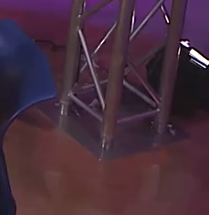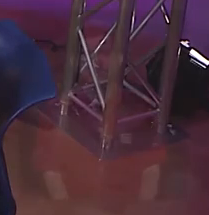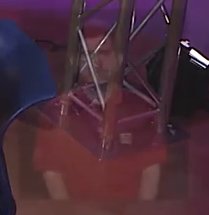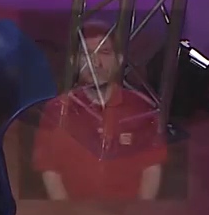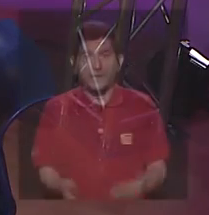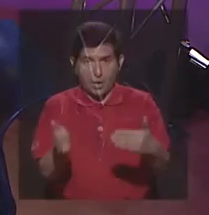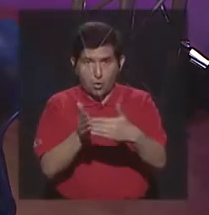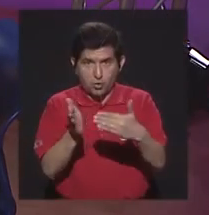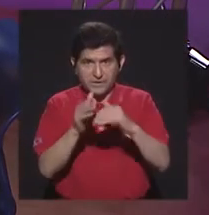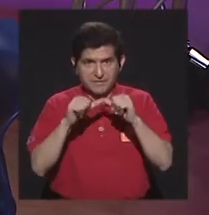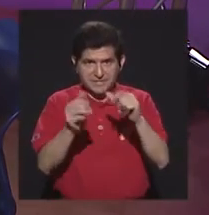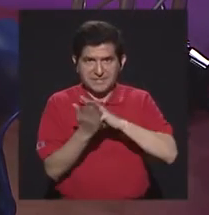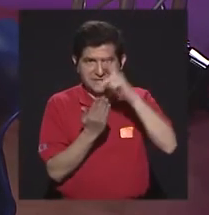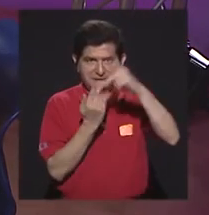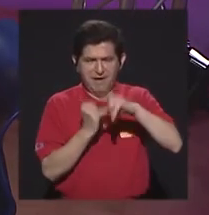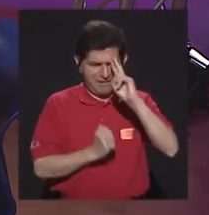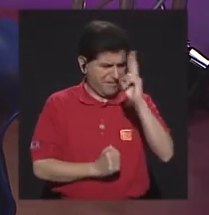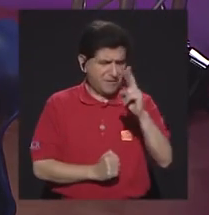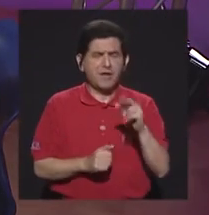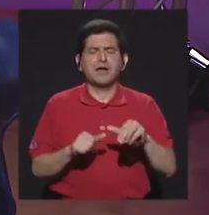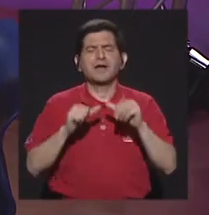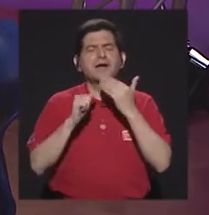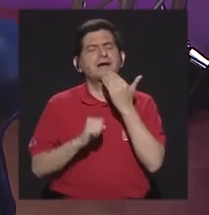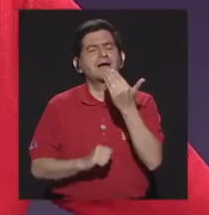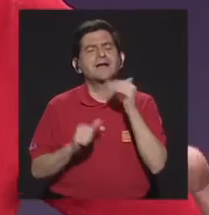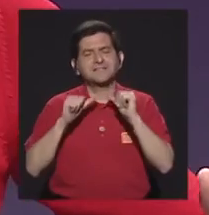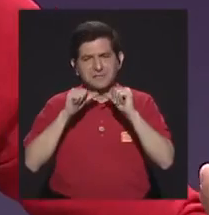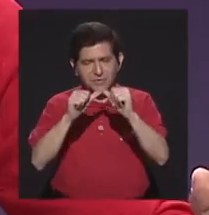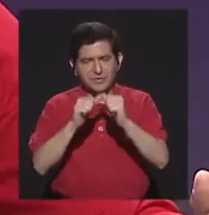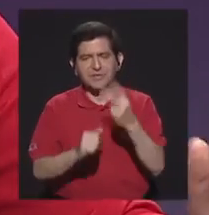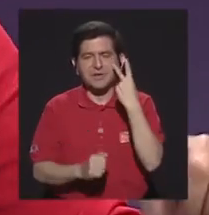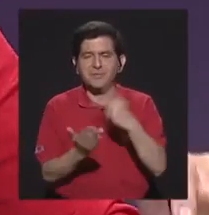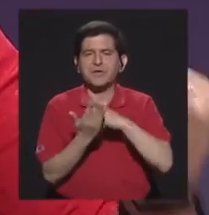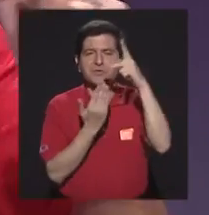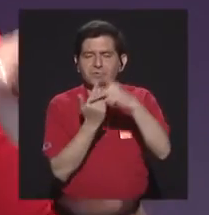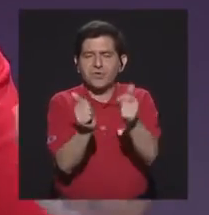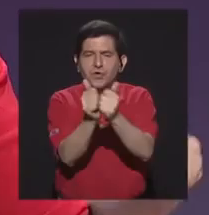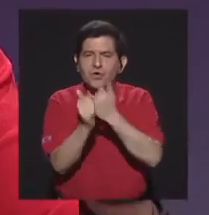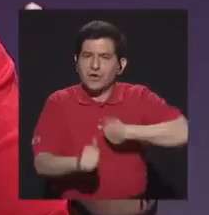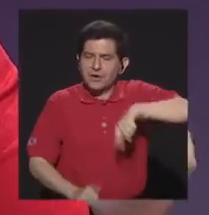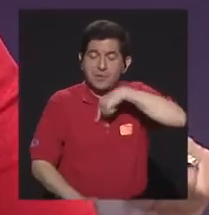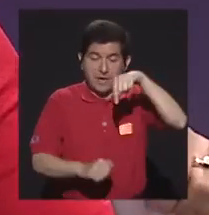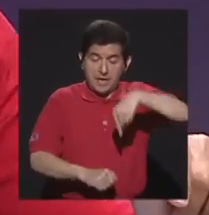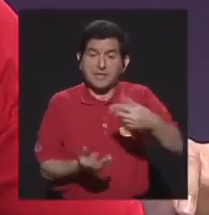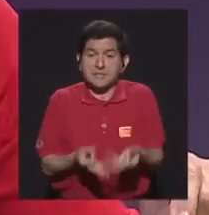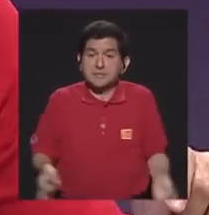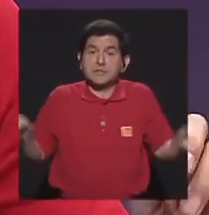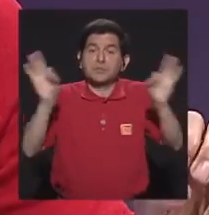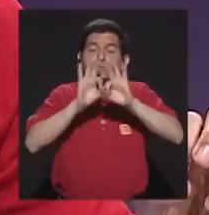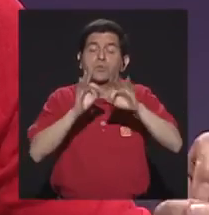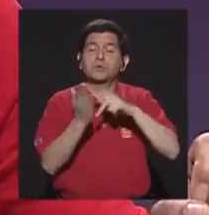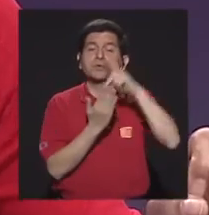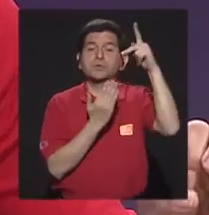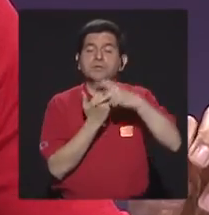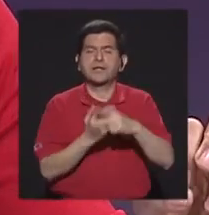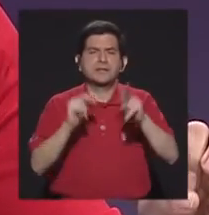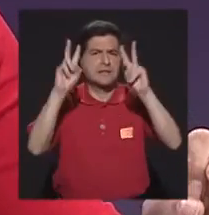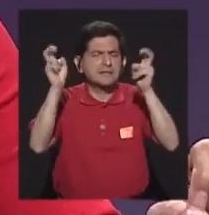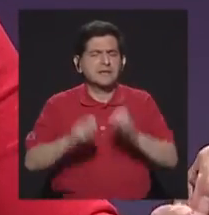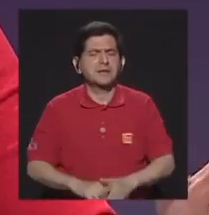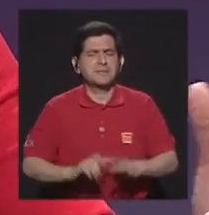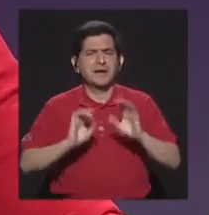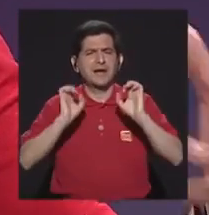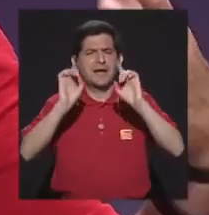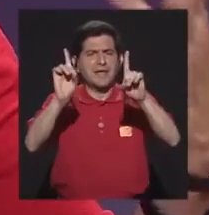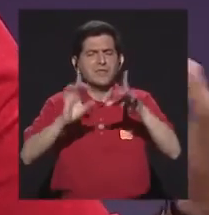Estamos de regreso con Irreverencias. Gracias por quedarse allí, viéndonos, acompañándonos en este importante programa sobre el tema de educación para la